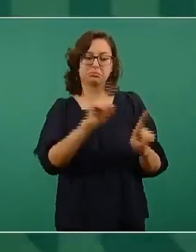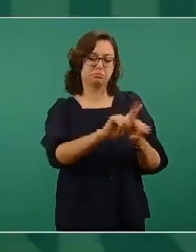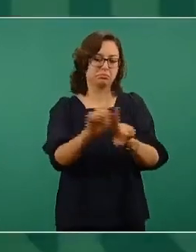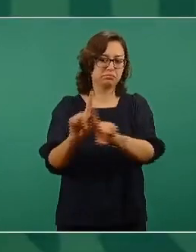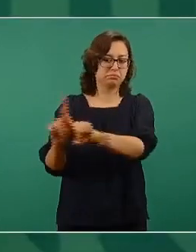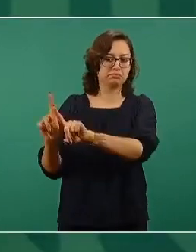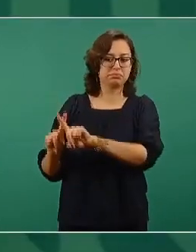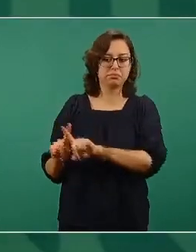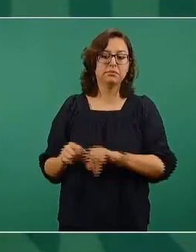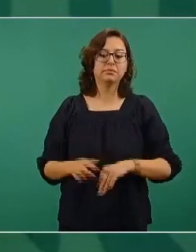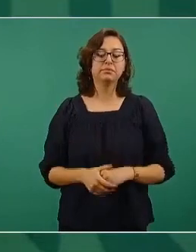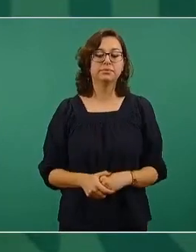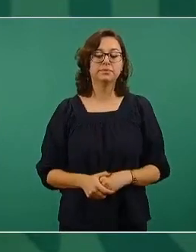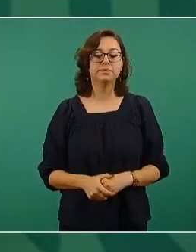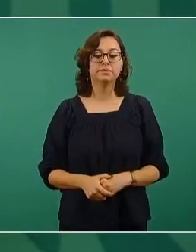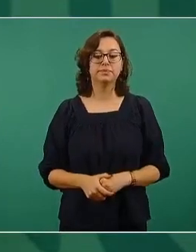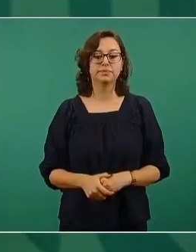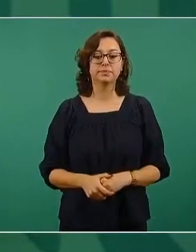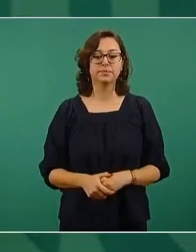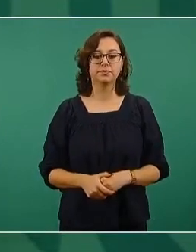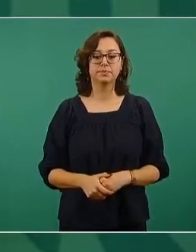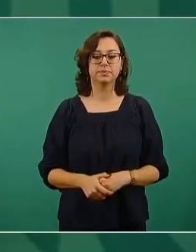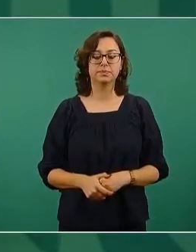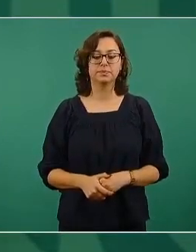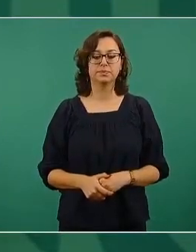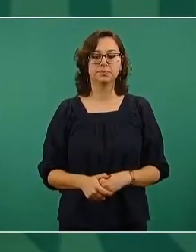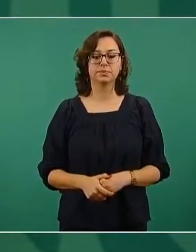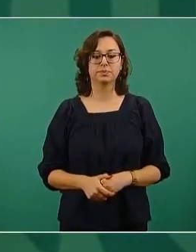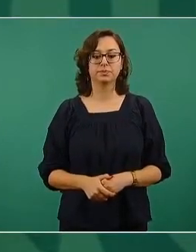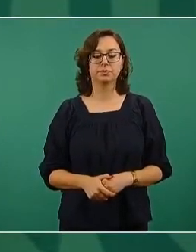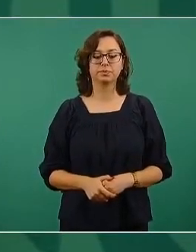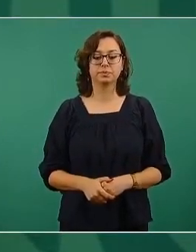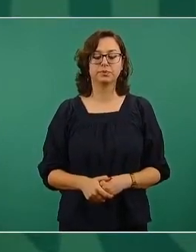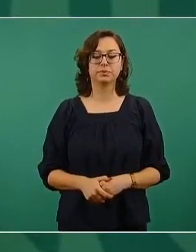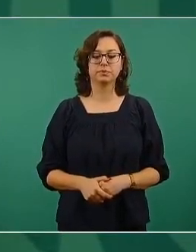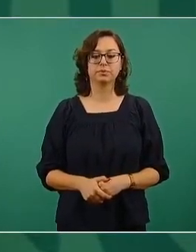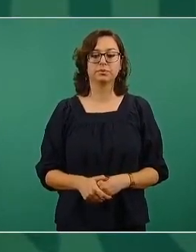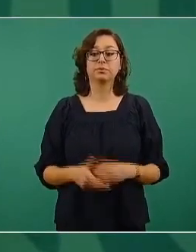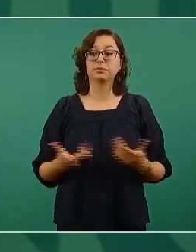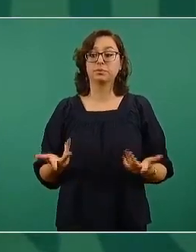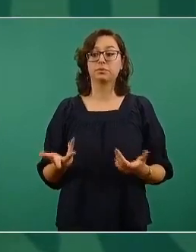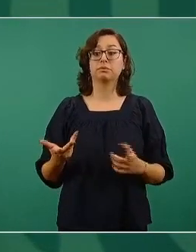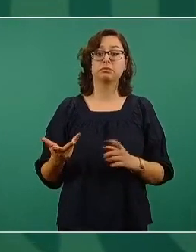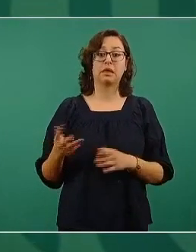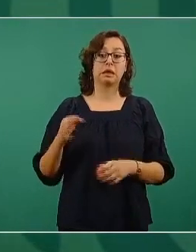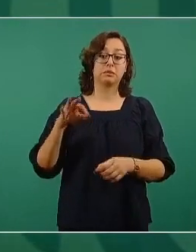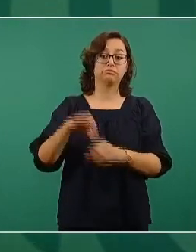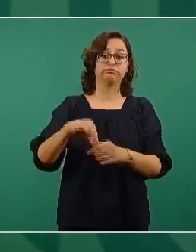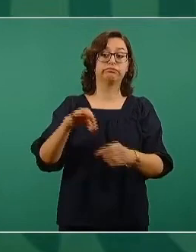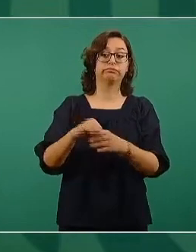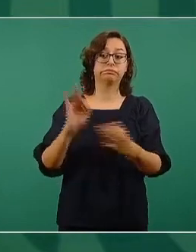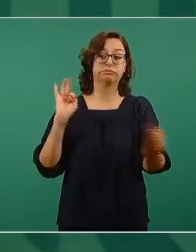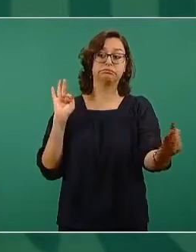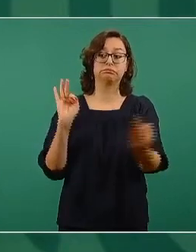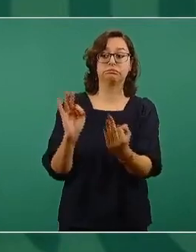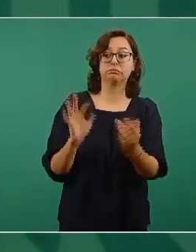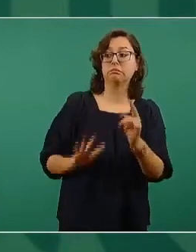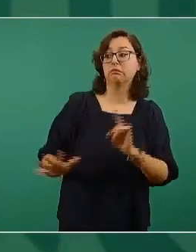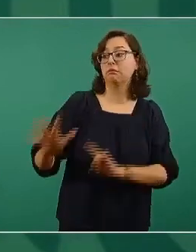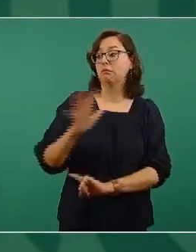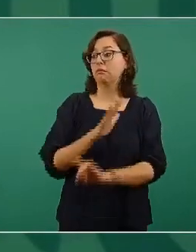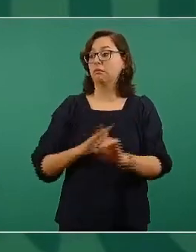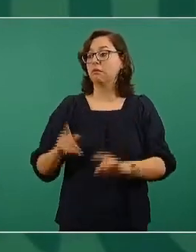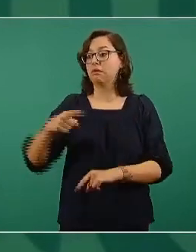hoy vamos a exponer los resultados de la estrategia de protección en contexto electoral que por instrucción del señor